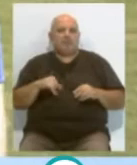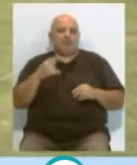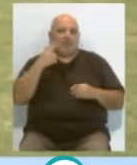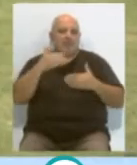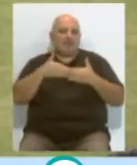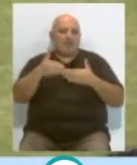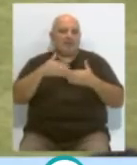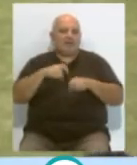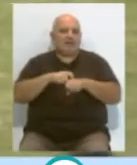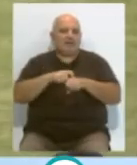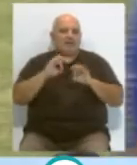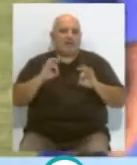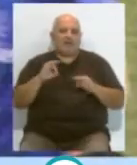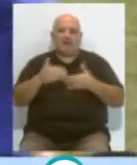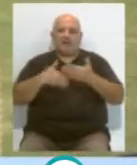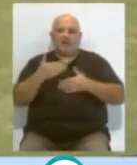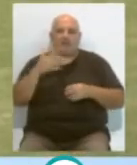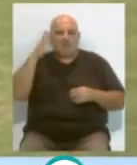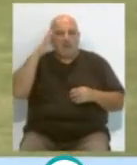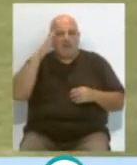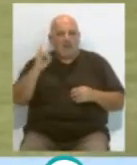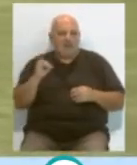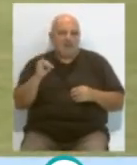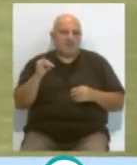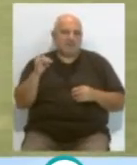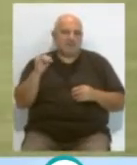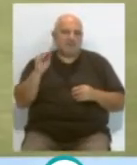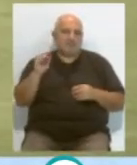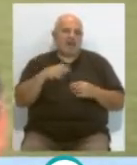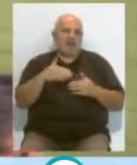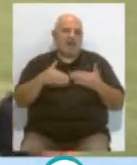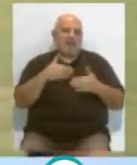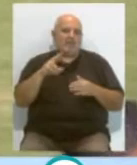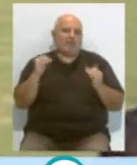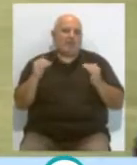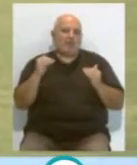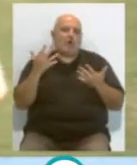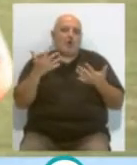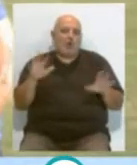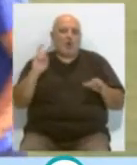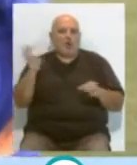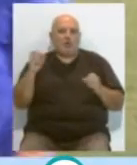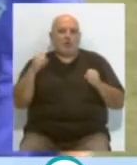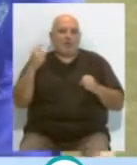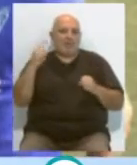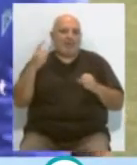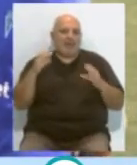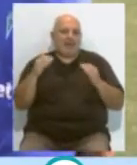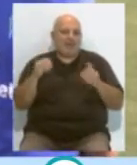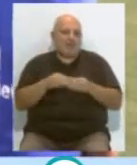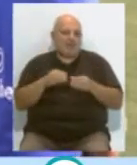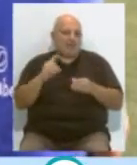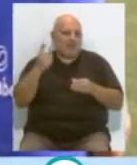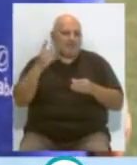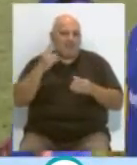tiene y de ver sus características, ¿no? Yo creo que es muy ilusionante cuando te llama para hacer una pretemporada o para hacer cualquier entreno con el primer equipo, porque esa es la